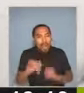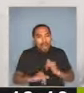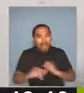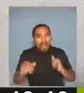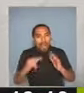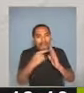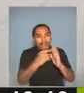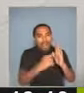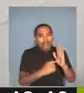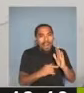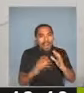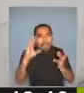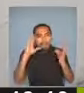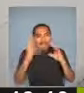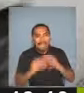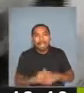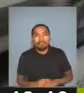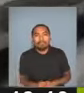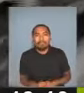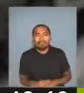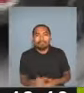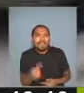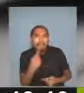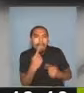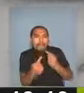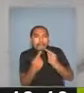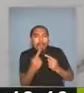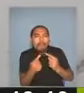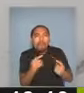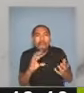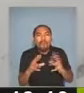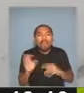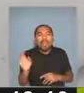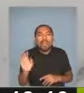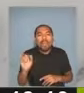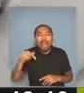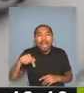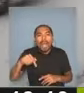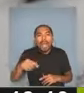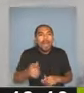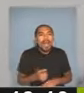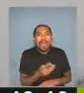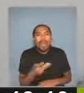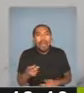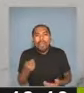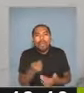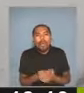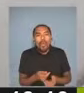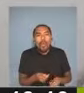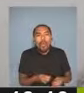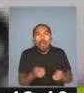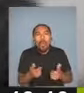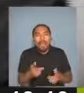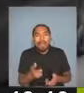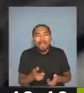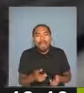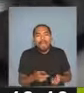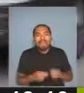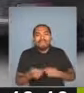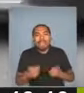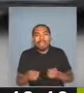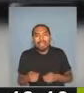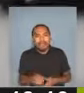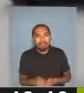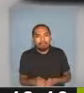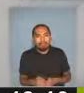estos momentos está la cotización del dólar, porque queremos conocer si ya hay repercusión o no del DNU este que se va a conocer esta noche.